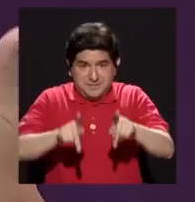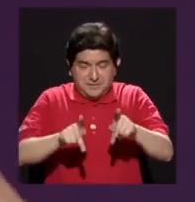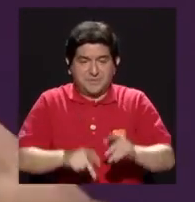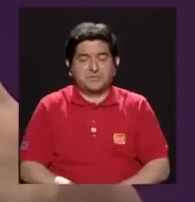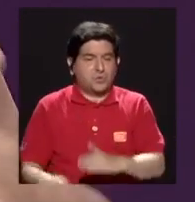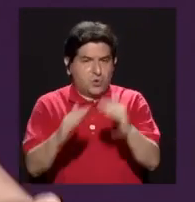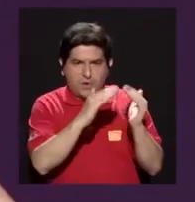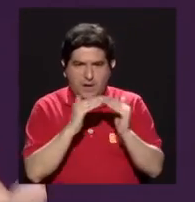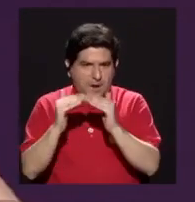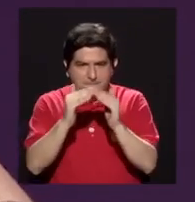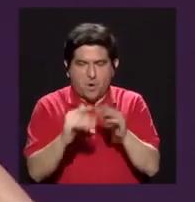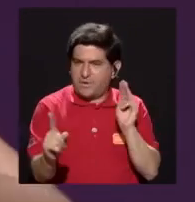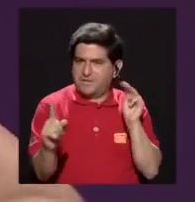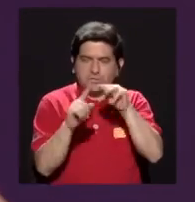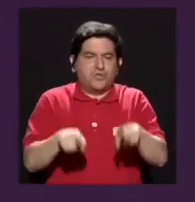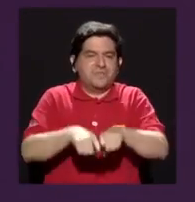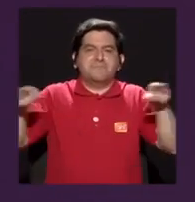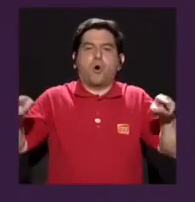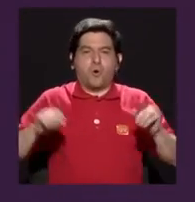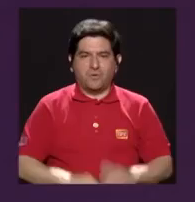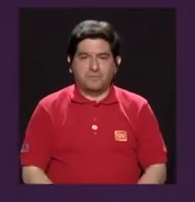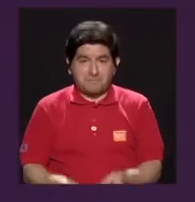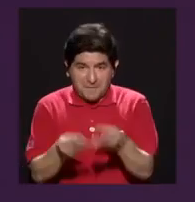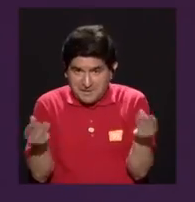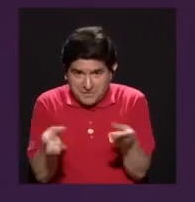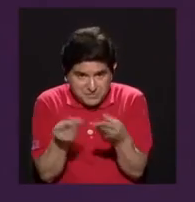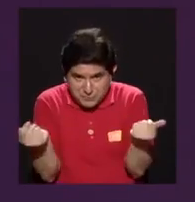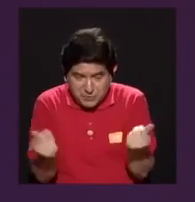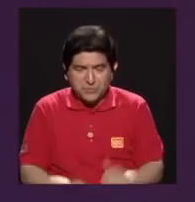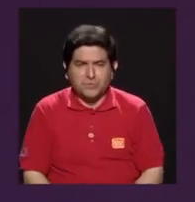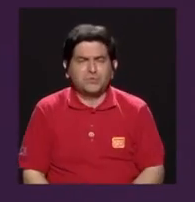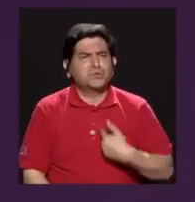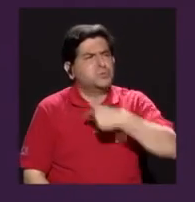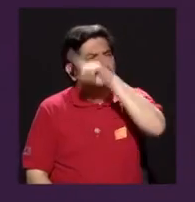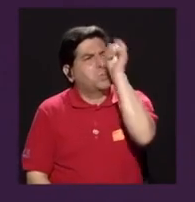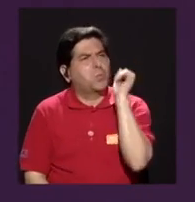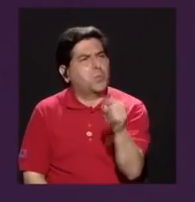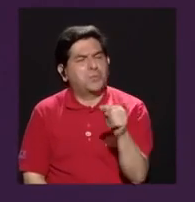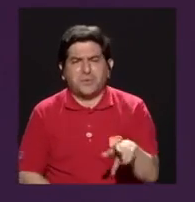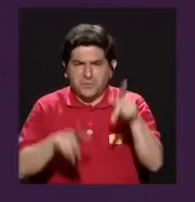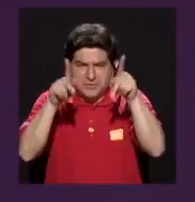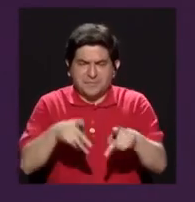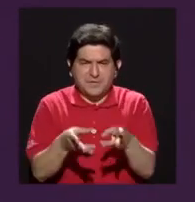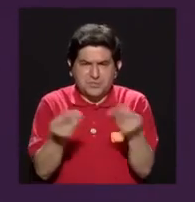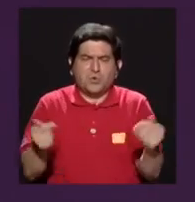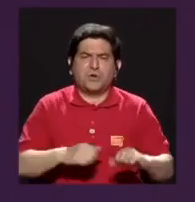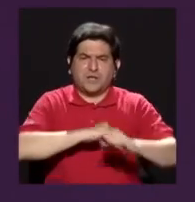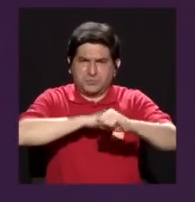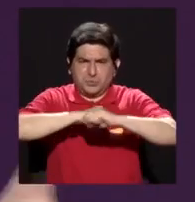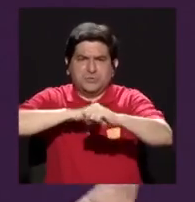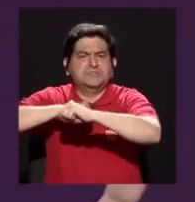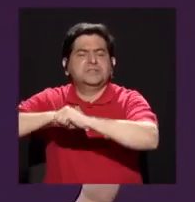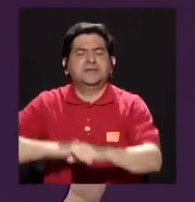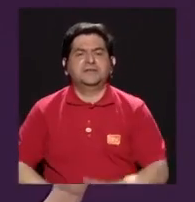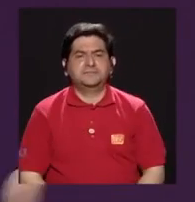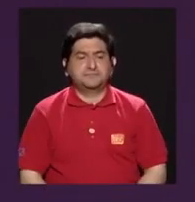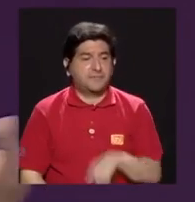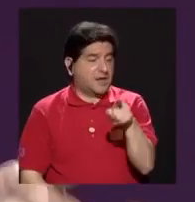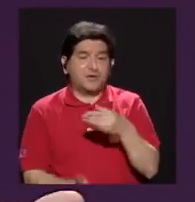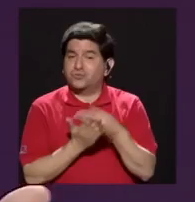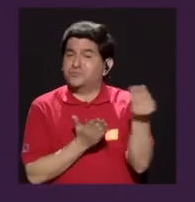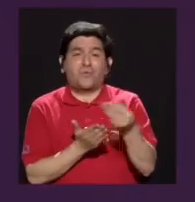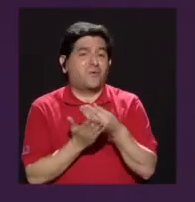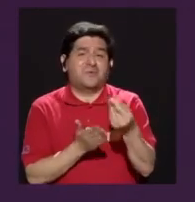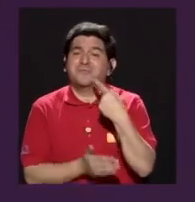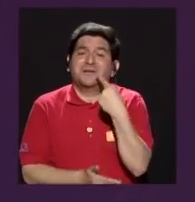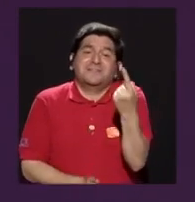poblaciones meta tampoco verdad de los productos porque una se pregunta a la gente que produce la publicidad y ellos no compran